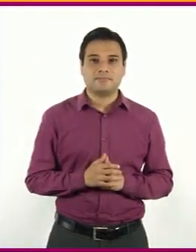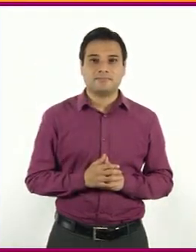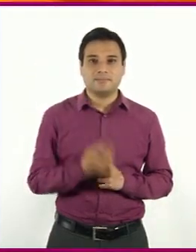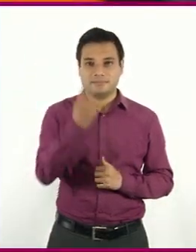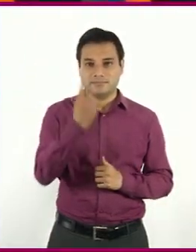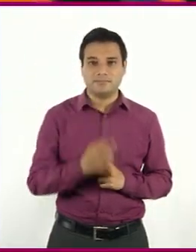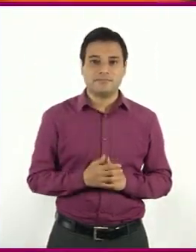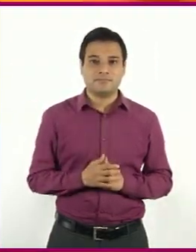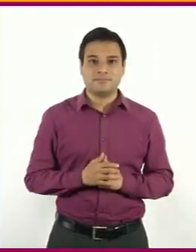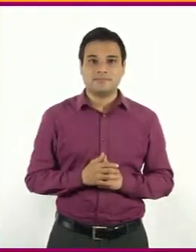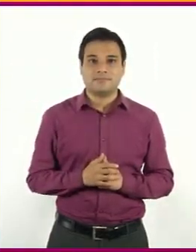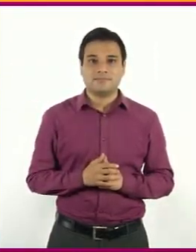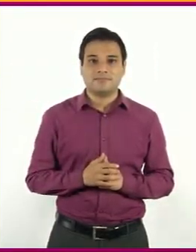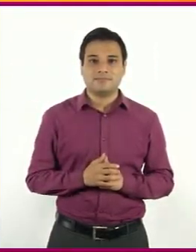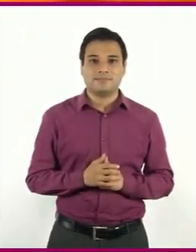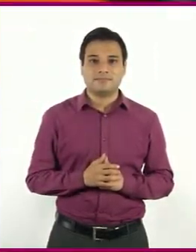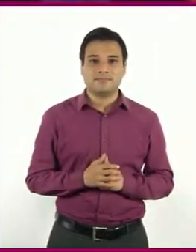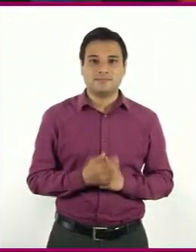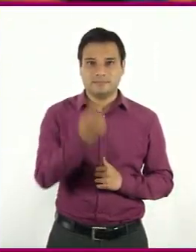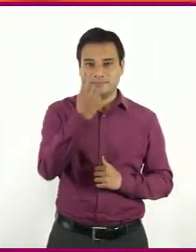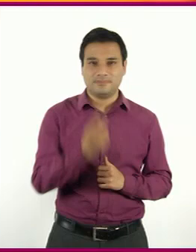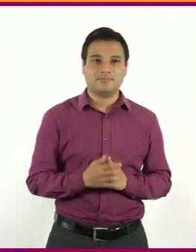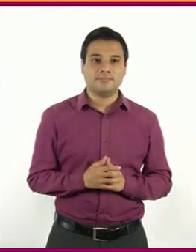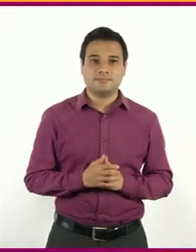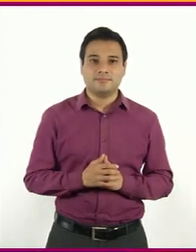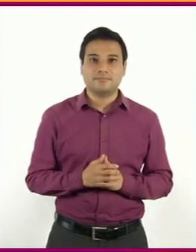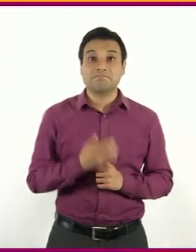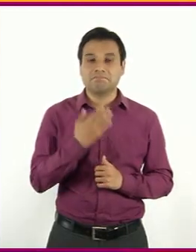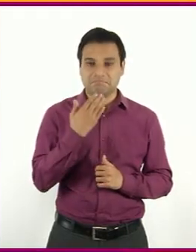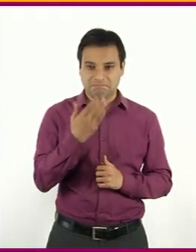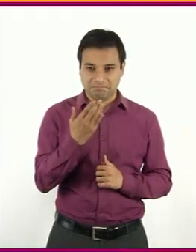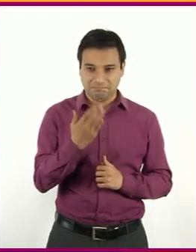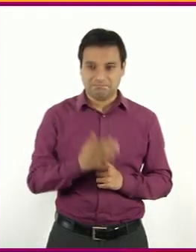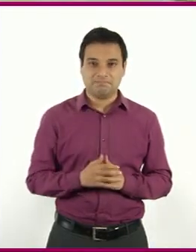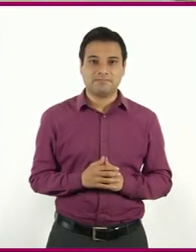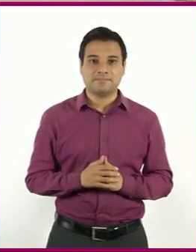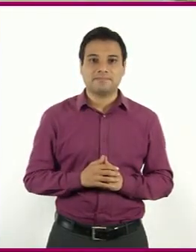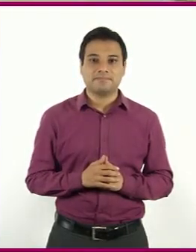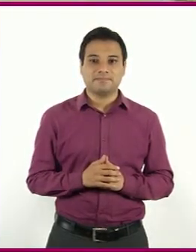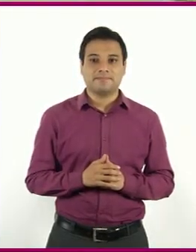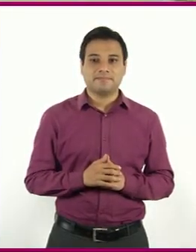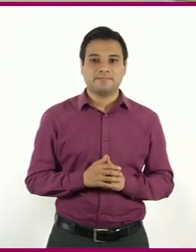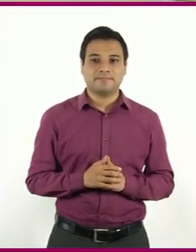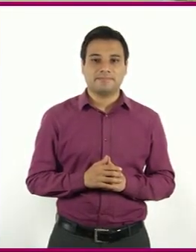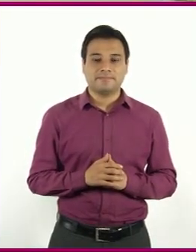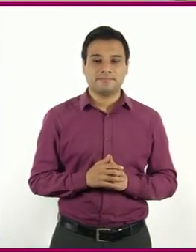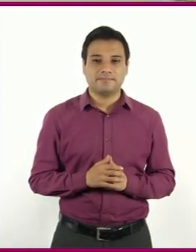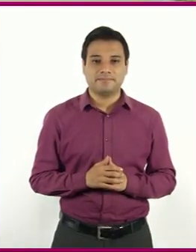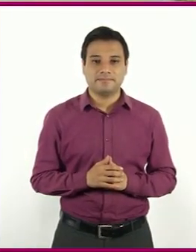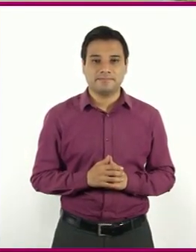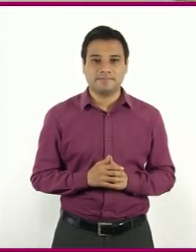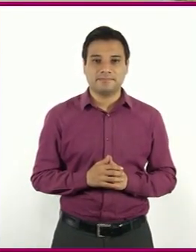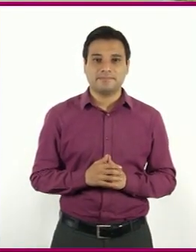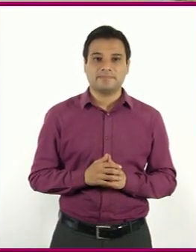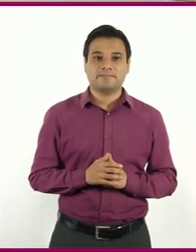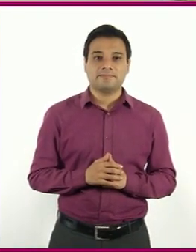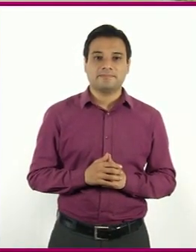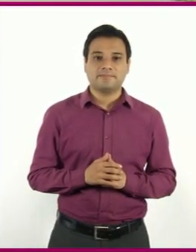Uno. Uno. Bien. Ahora, vamos a hacer un poquito de